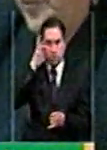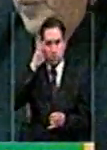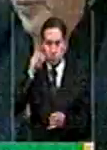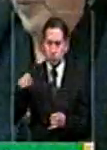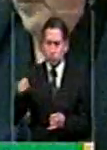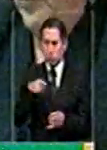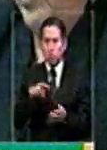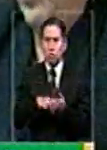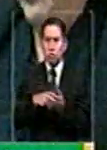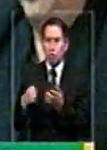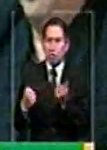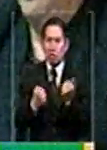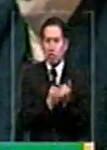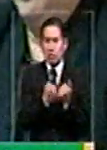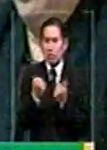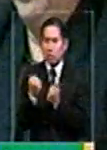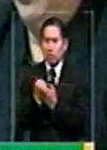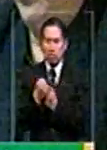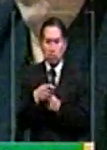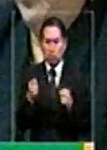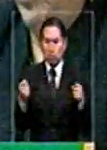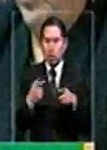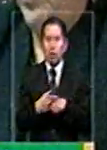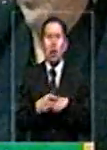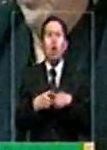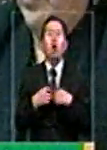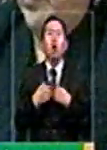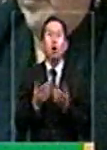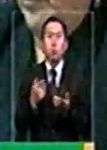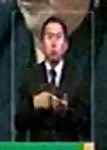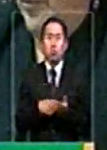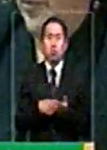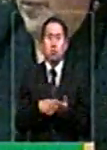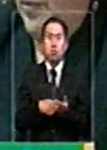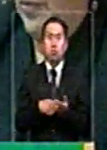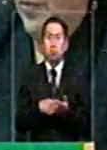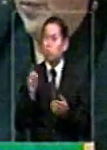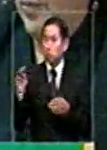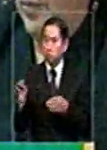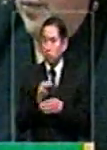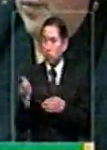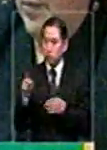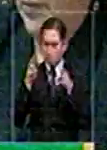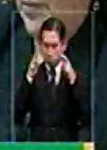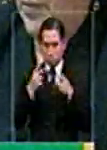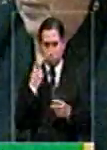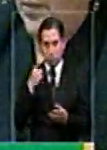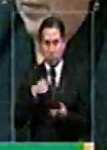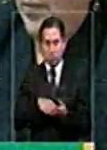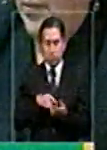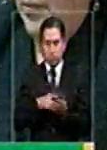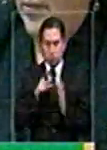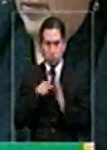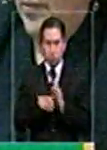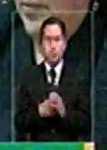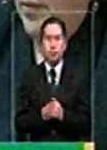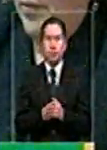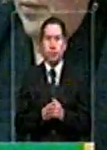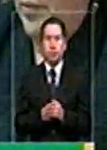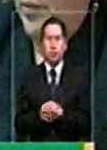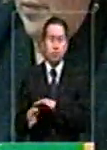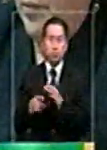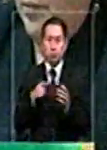da lugar a conflicto de intereses. Esto lo verá el Ministerio Público. Como